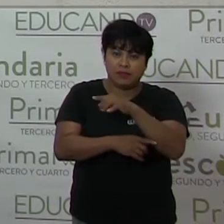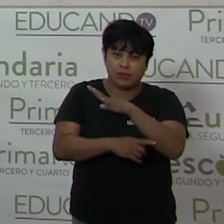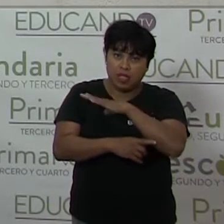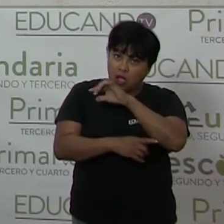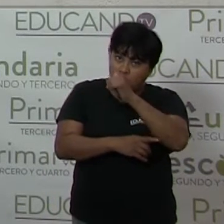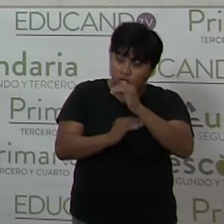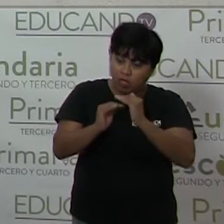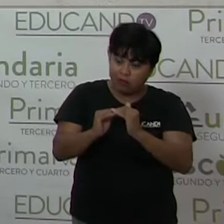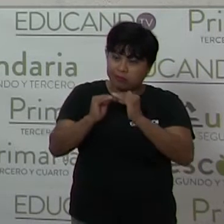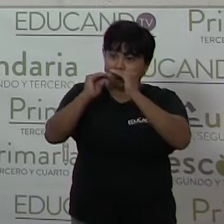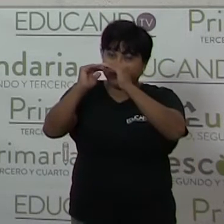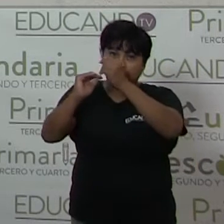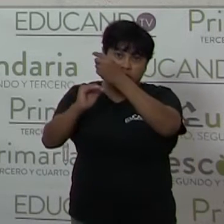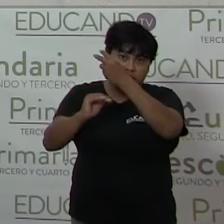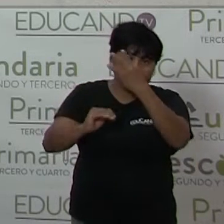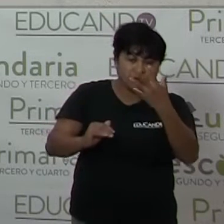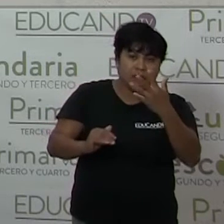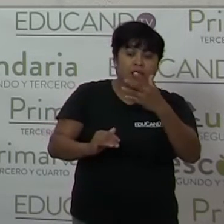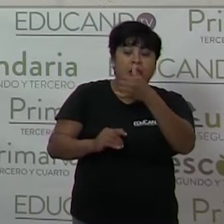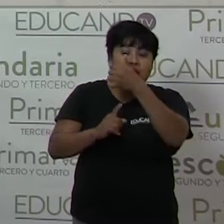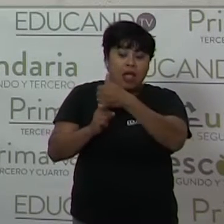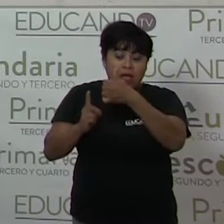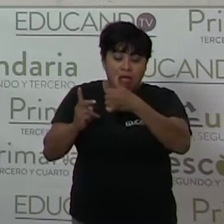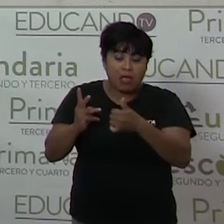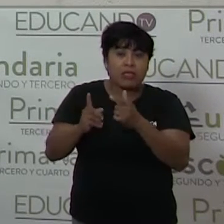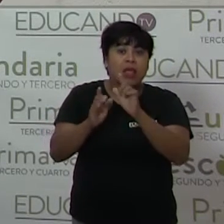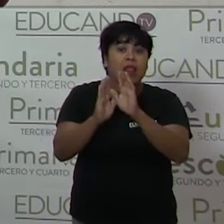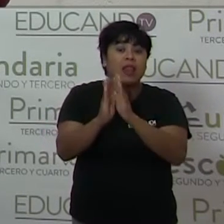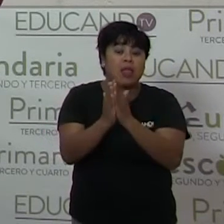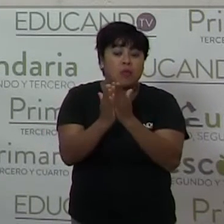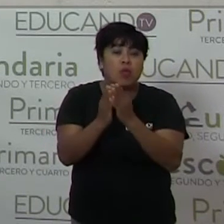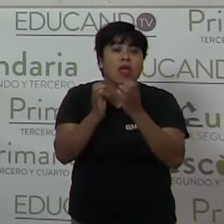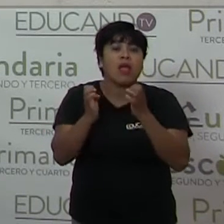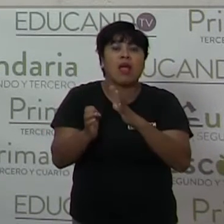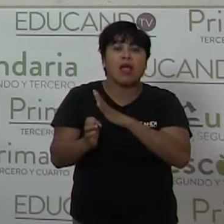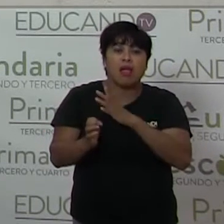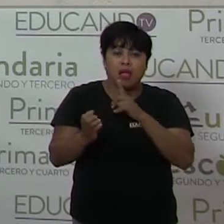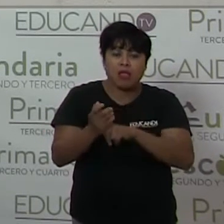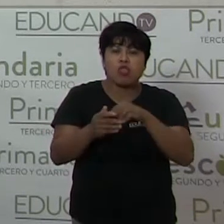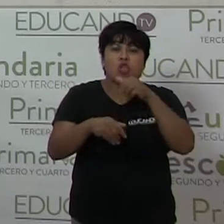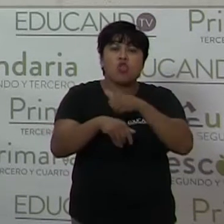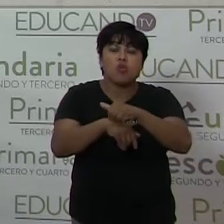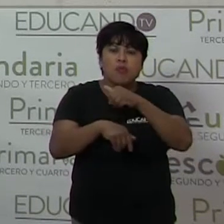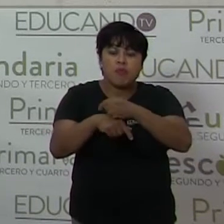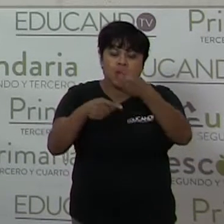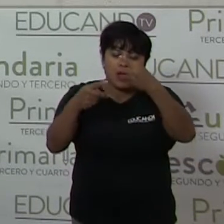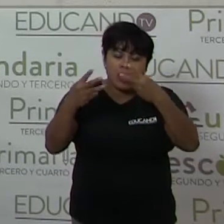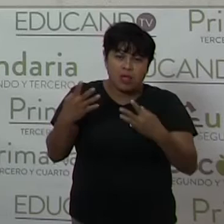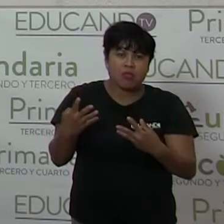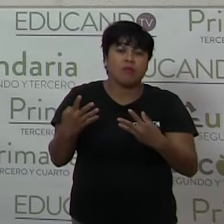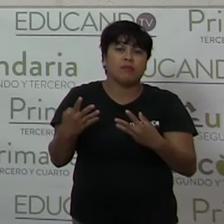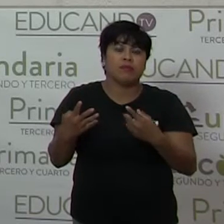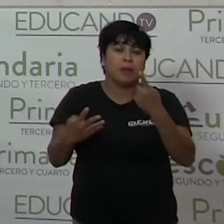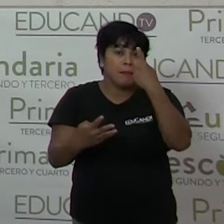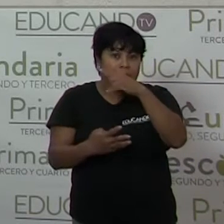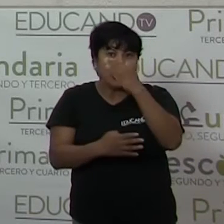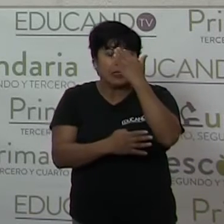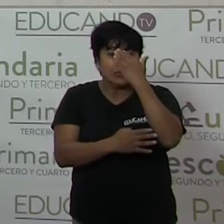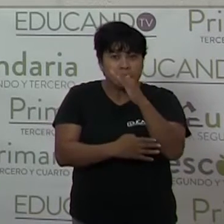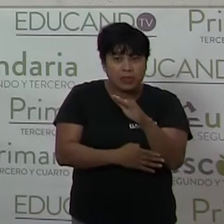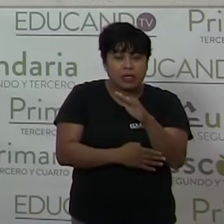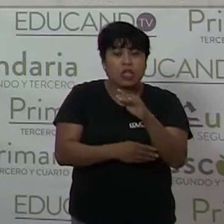y aquí tiene otro cada libro está numerado para saber